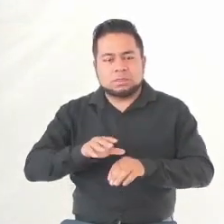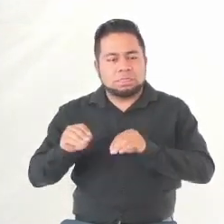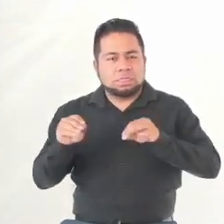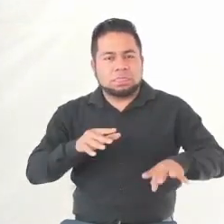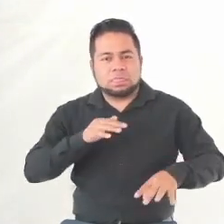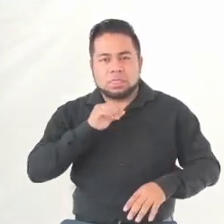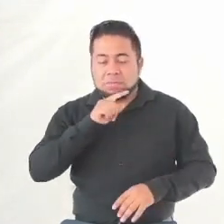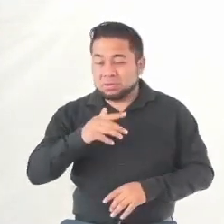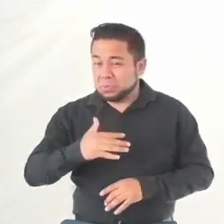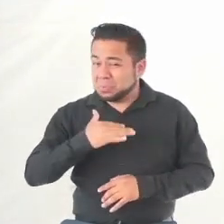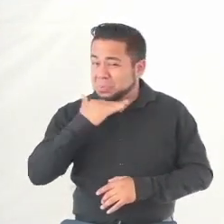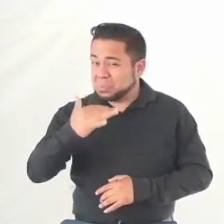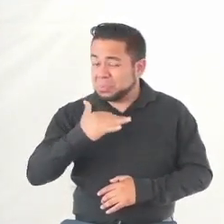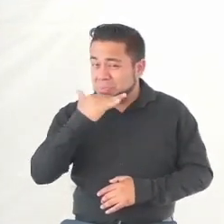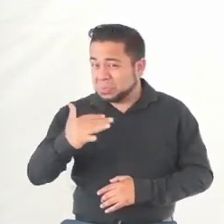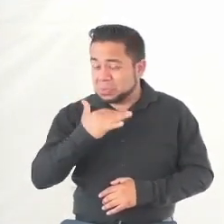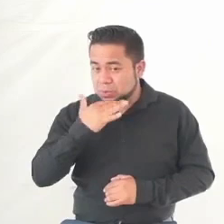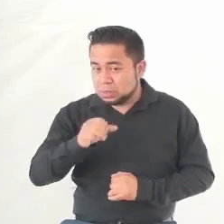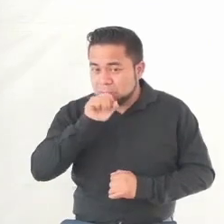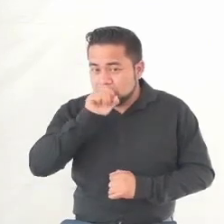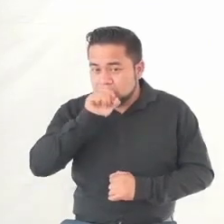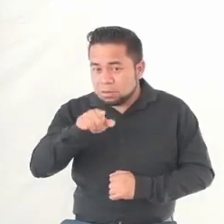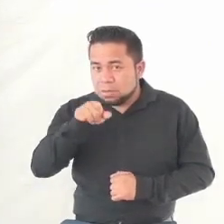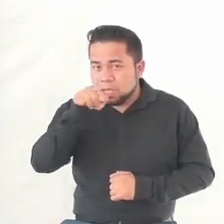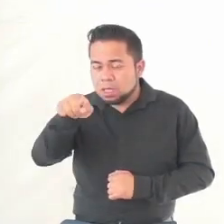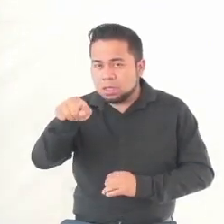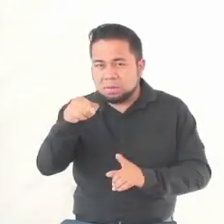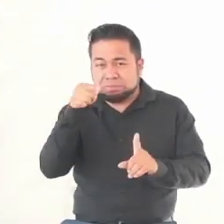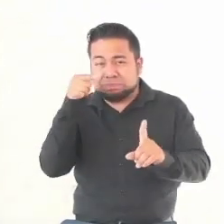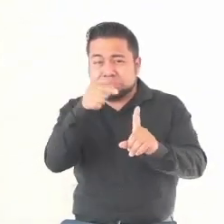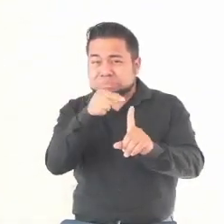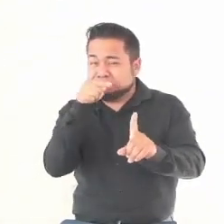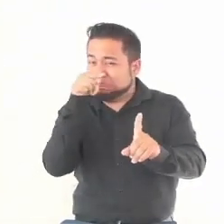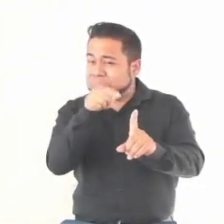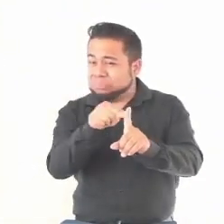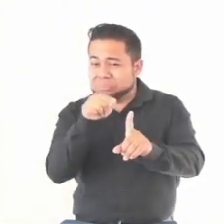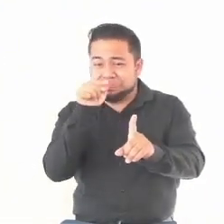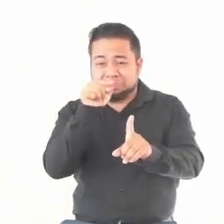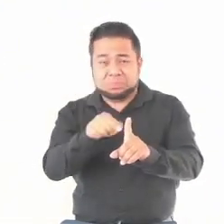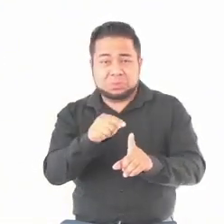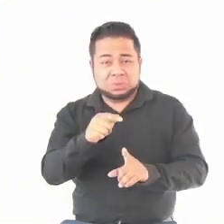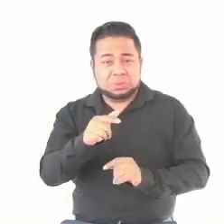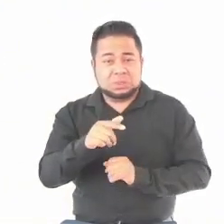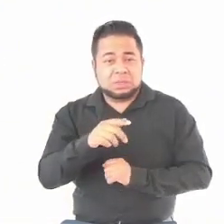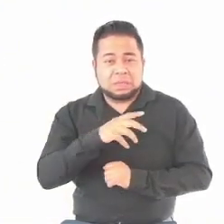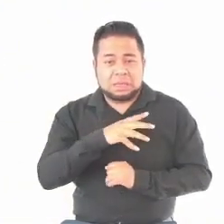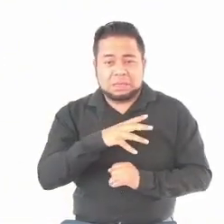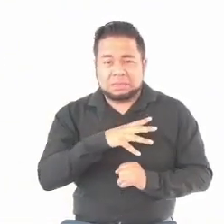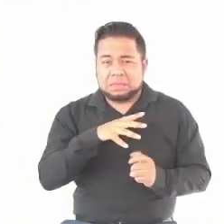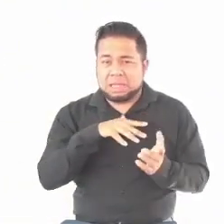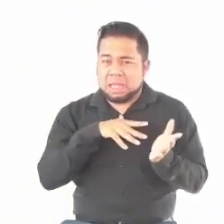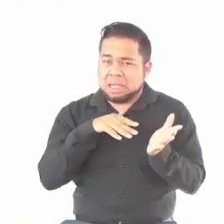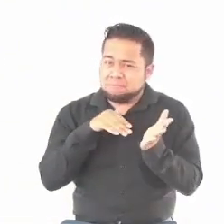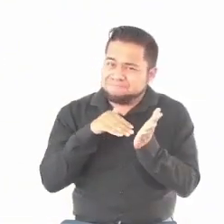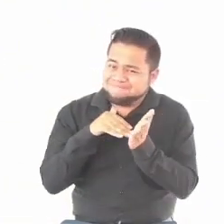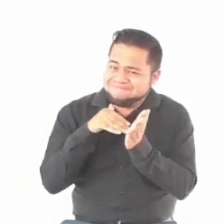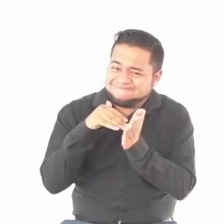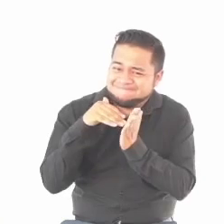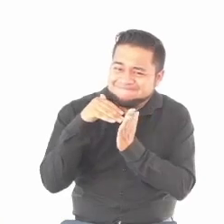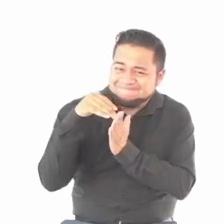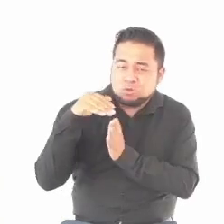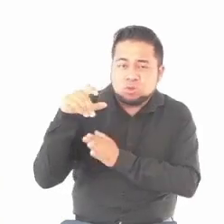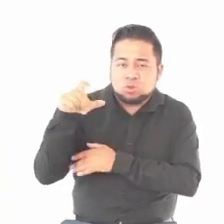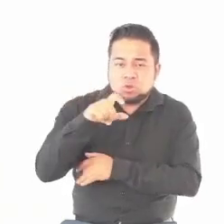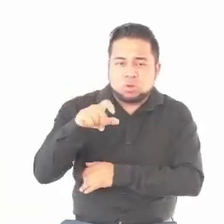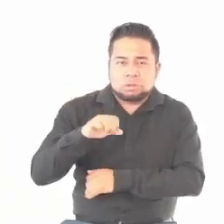si fuera poco, usted ha sido señalado por un monto multimillonario cuando estuvo al